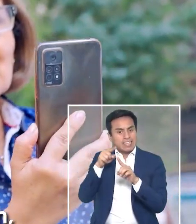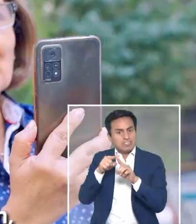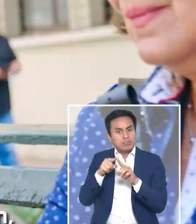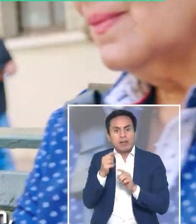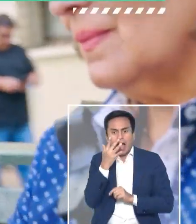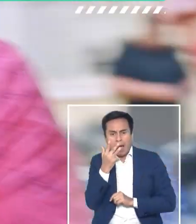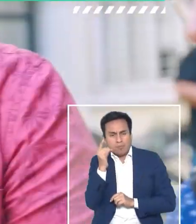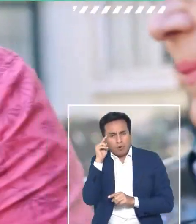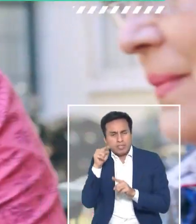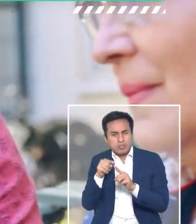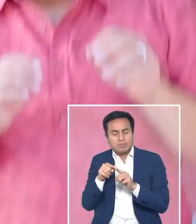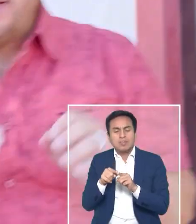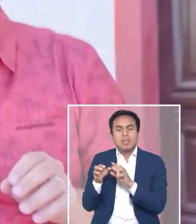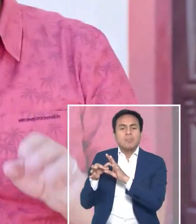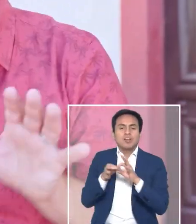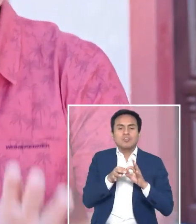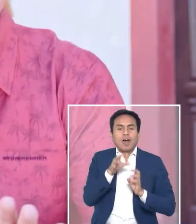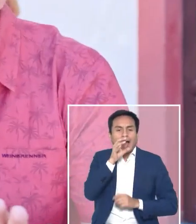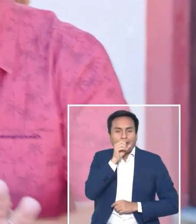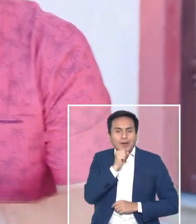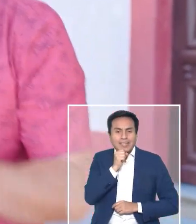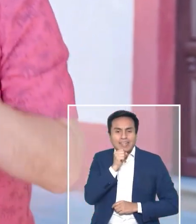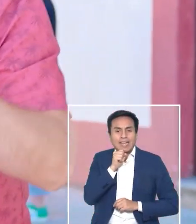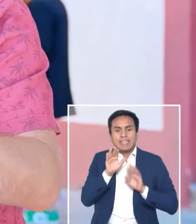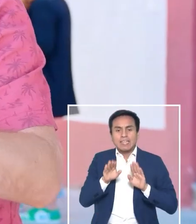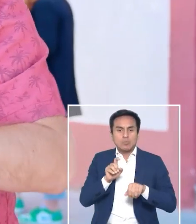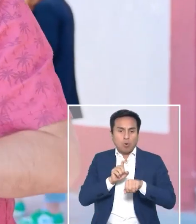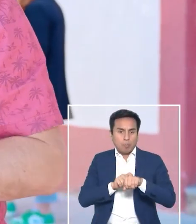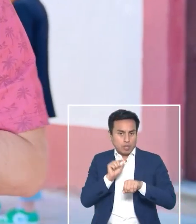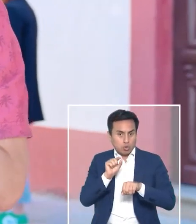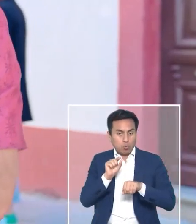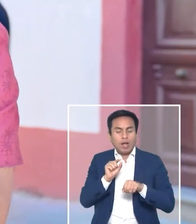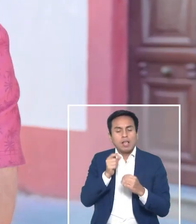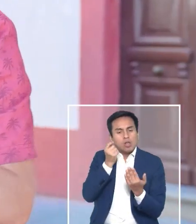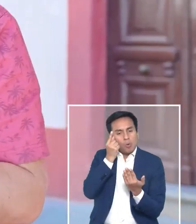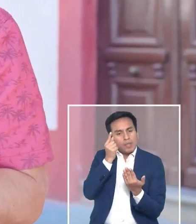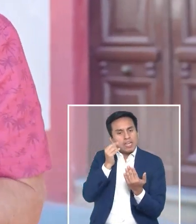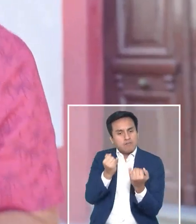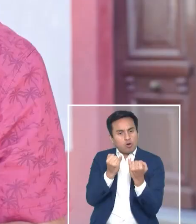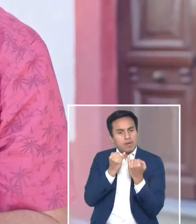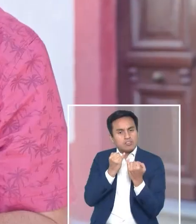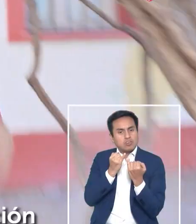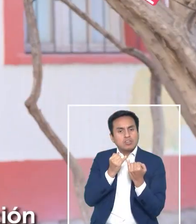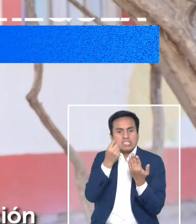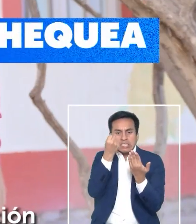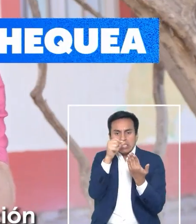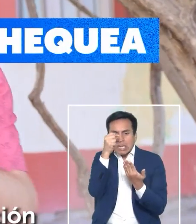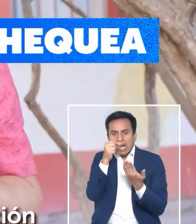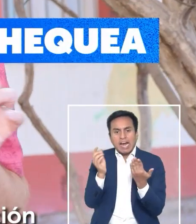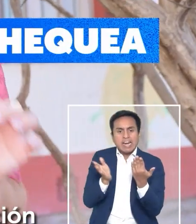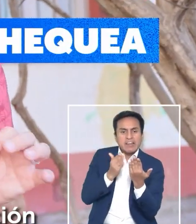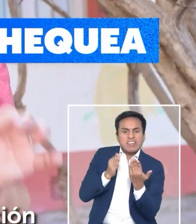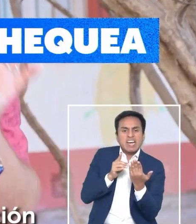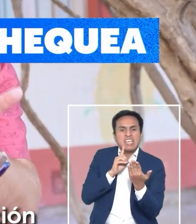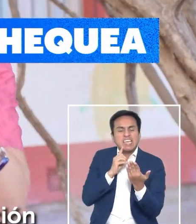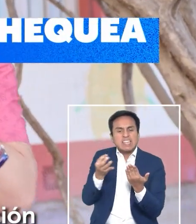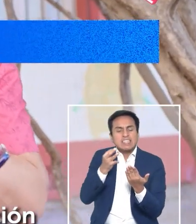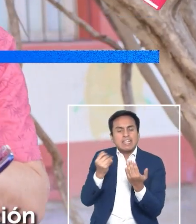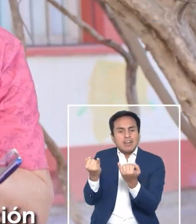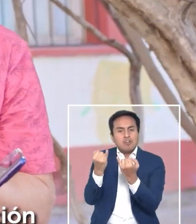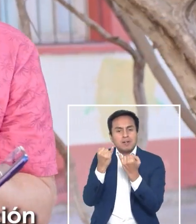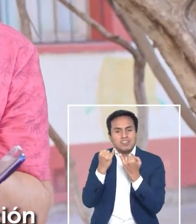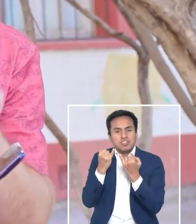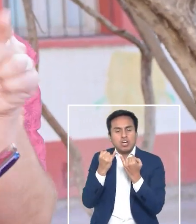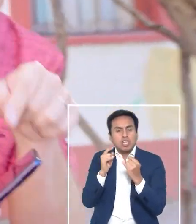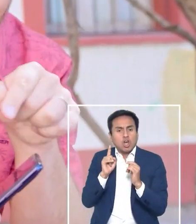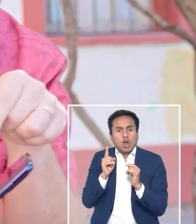intención a propósito por eso aguanta detente un momento para comprender la información chequea revisa Quién dice la